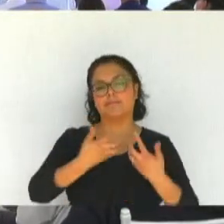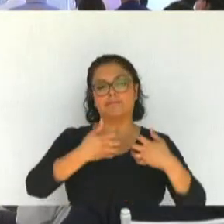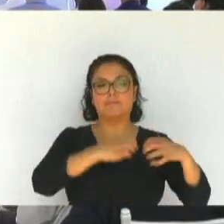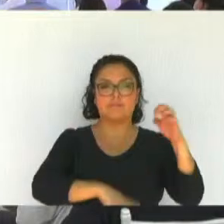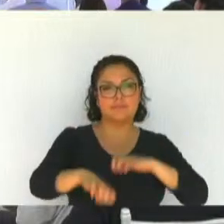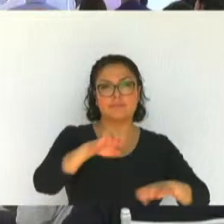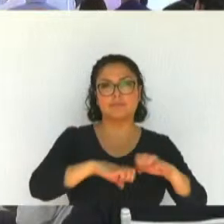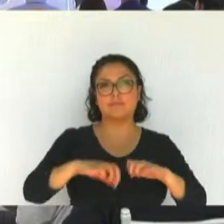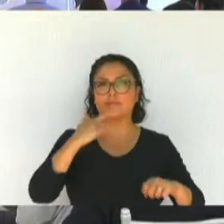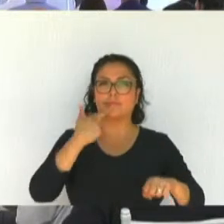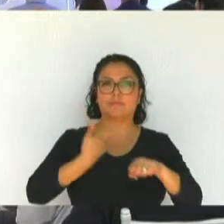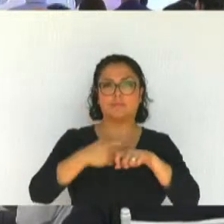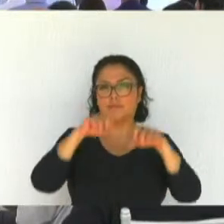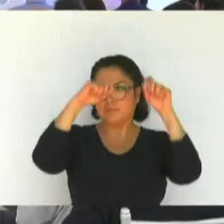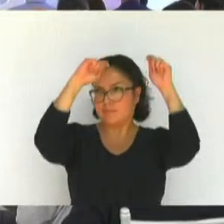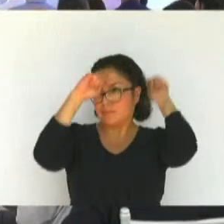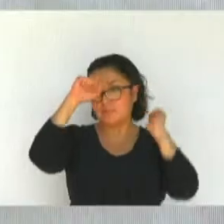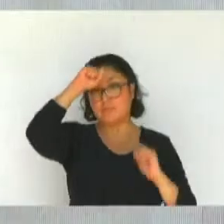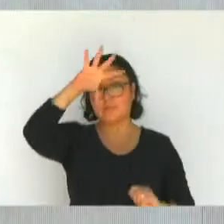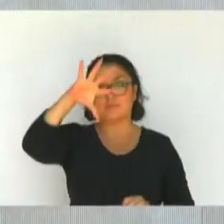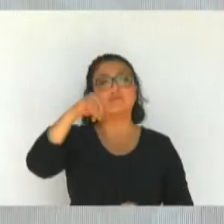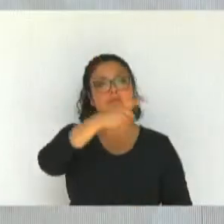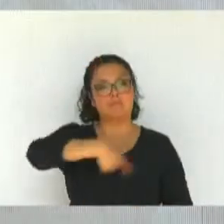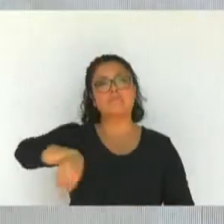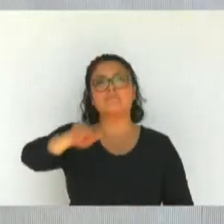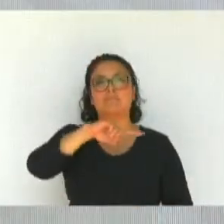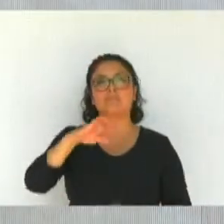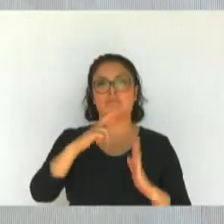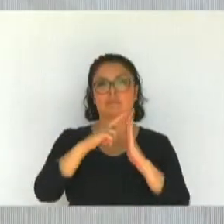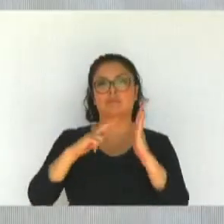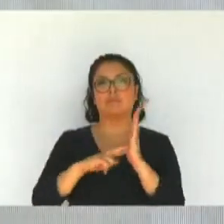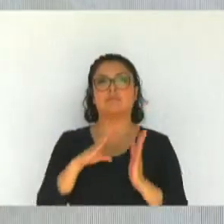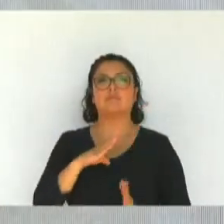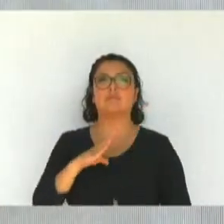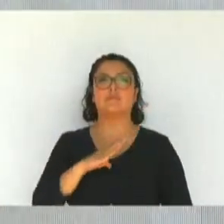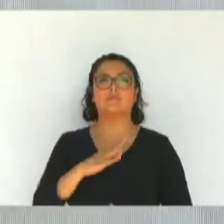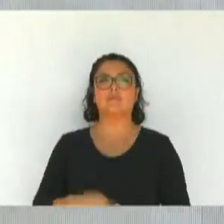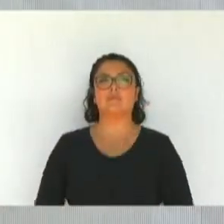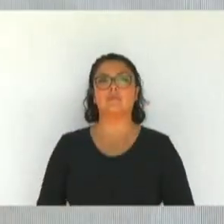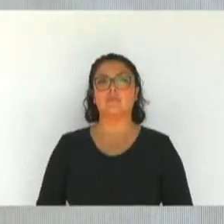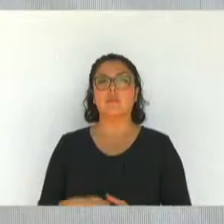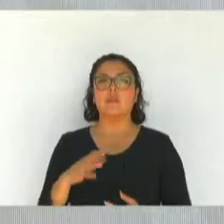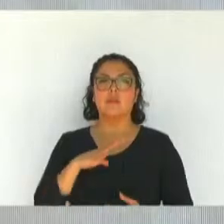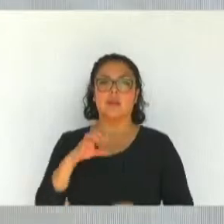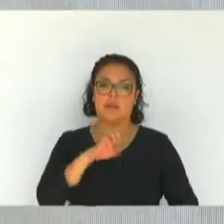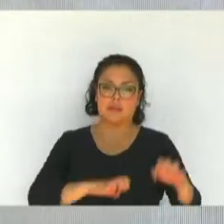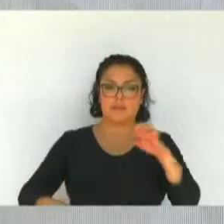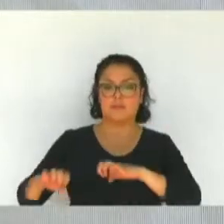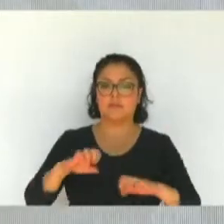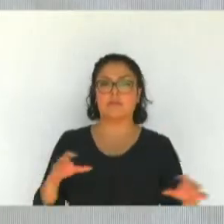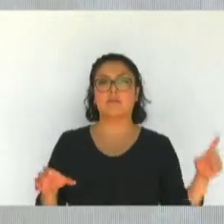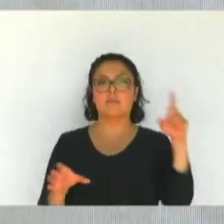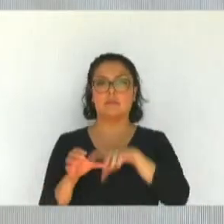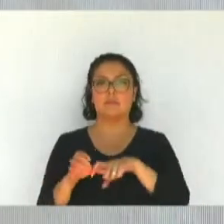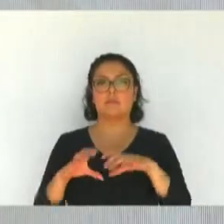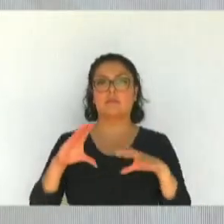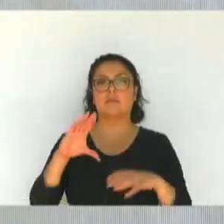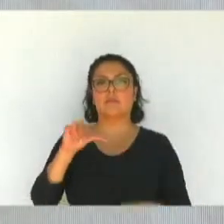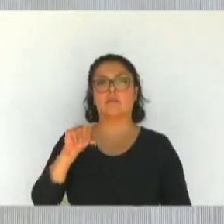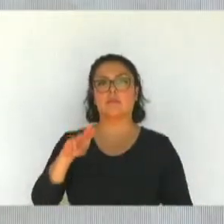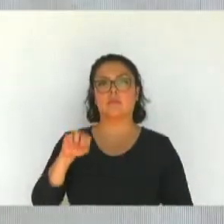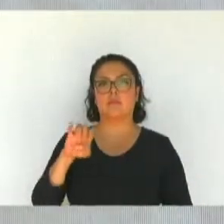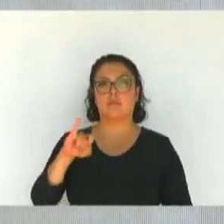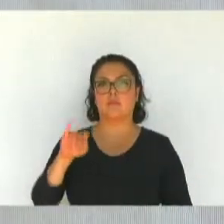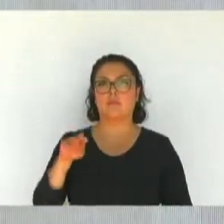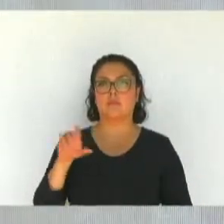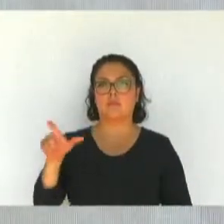ser implementadas en los centros de trabajo. Las empresas afiliadas a la Camimex compartieron por igual su experiencia